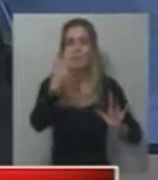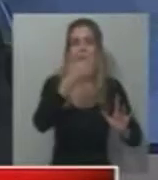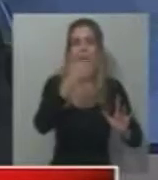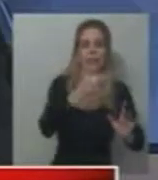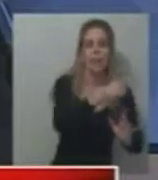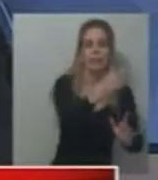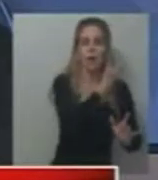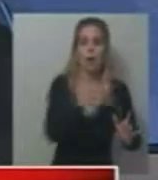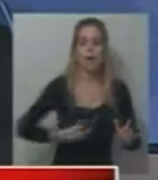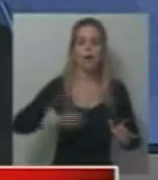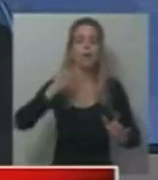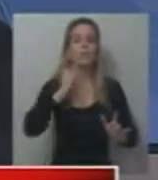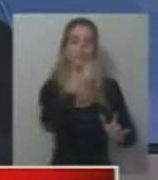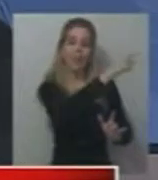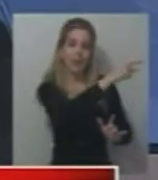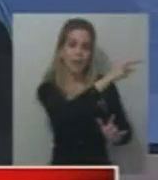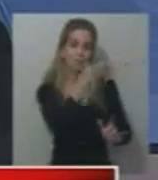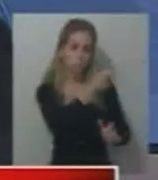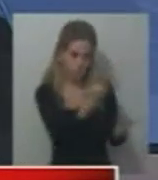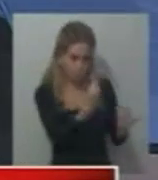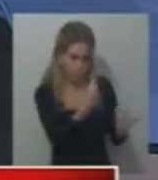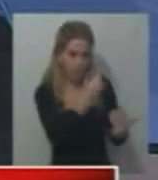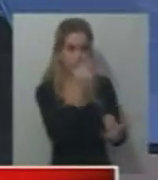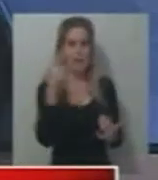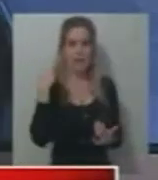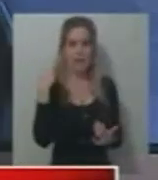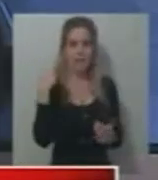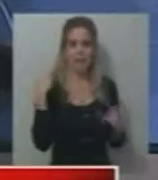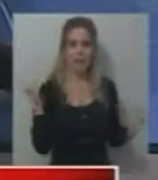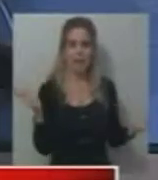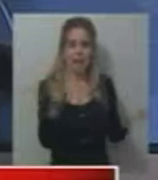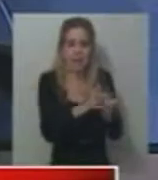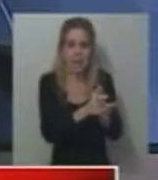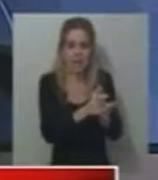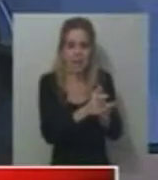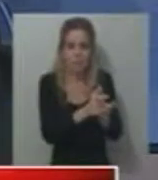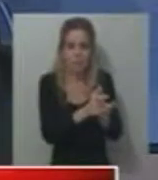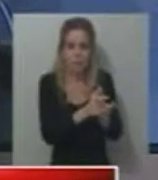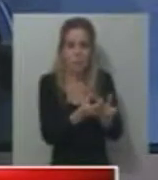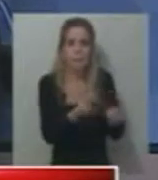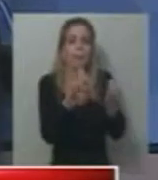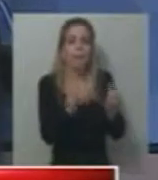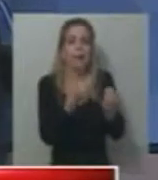sea jefe de gabinete luego de las elecciones para instalarse, para que se